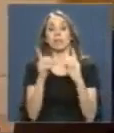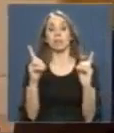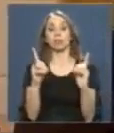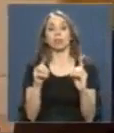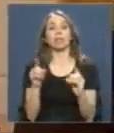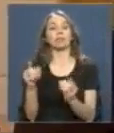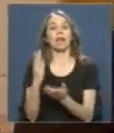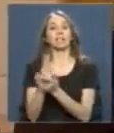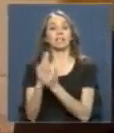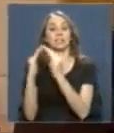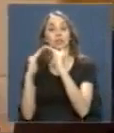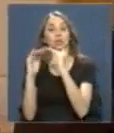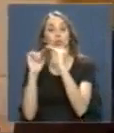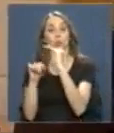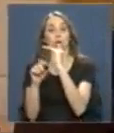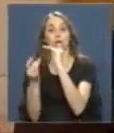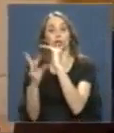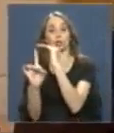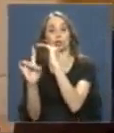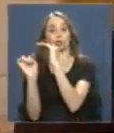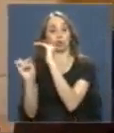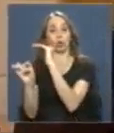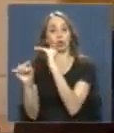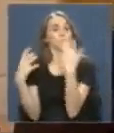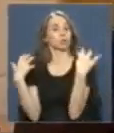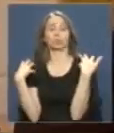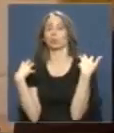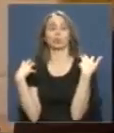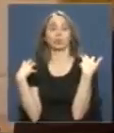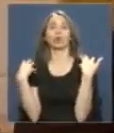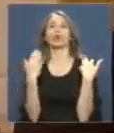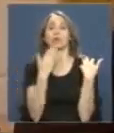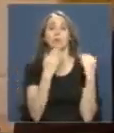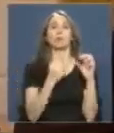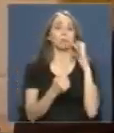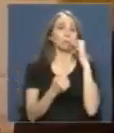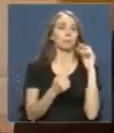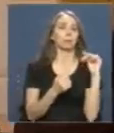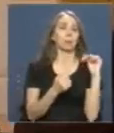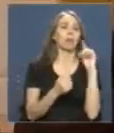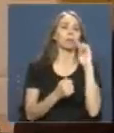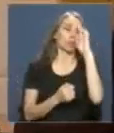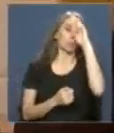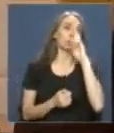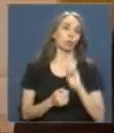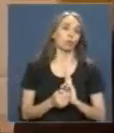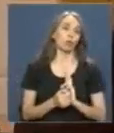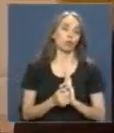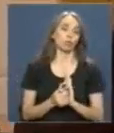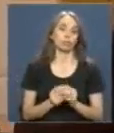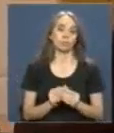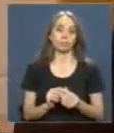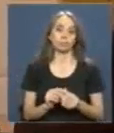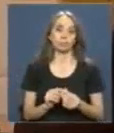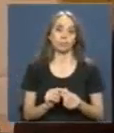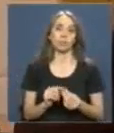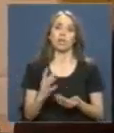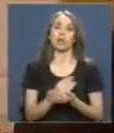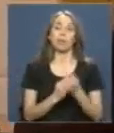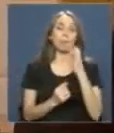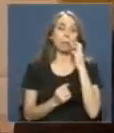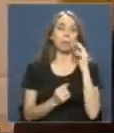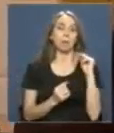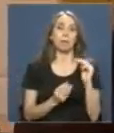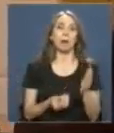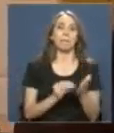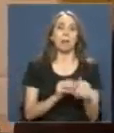tiene solamente una responsabilidad única, sino que también está el rol de los padres en ese sentido. Lograr que los padres pasen más